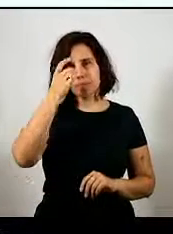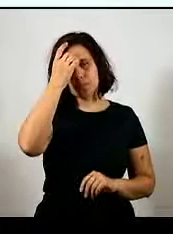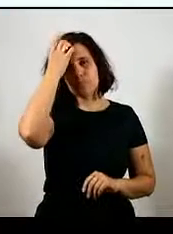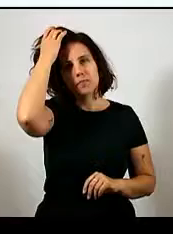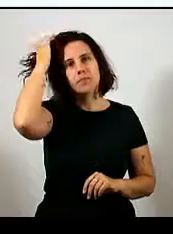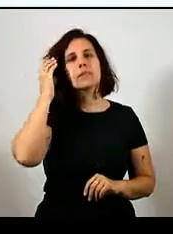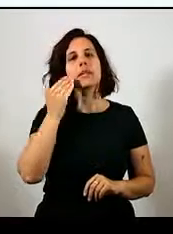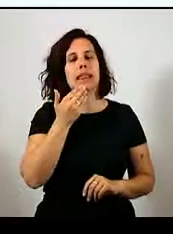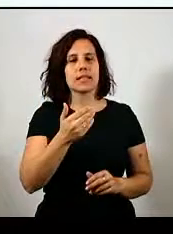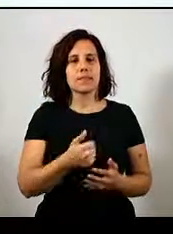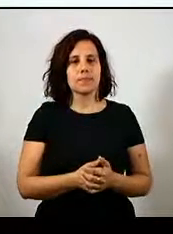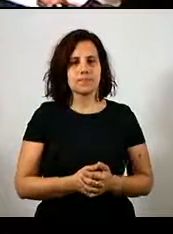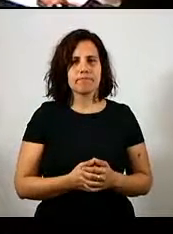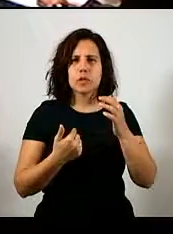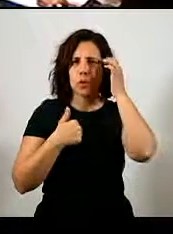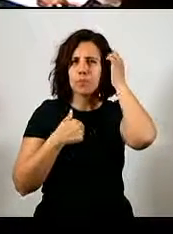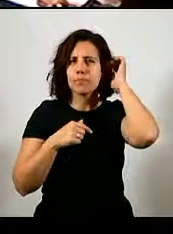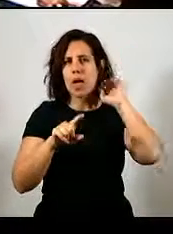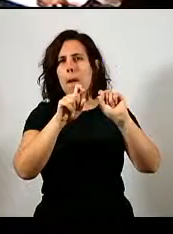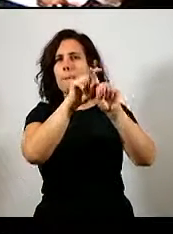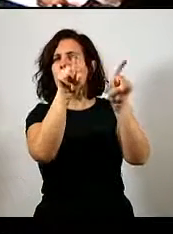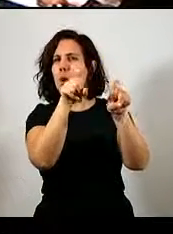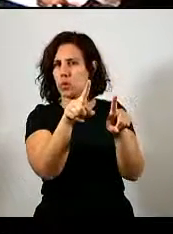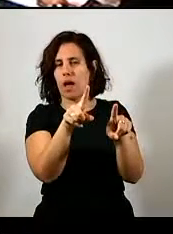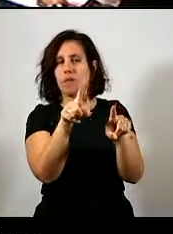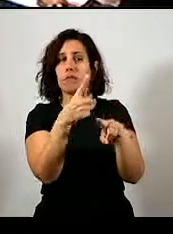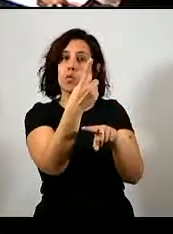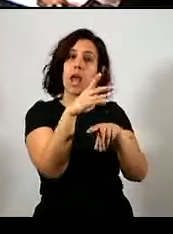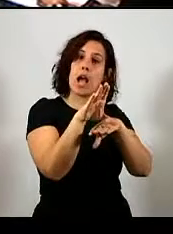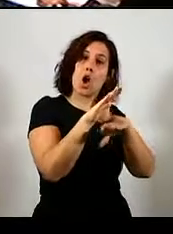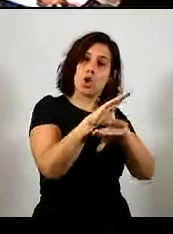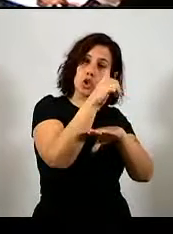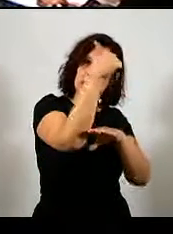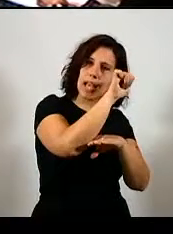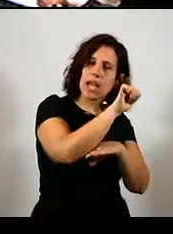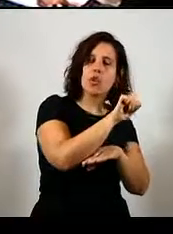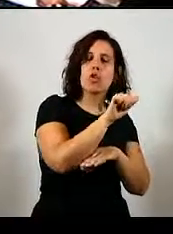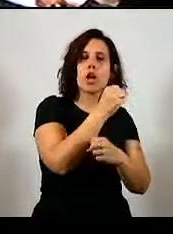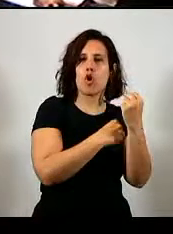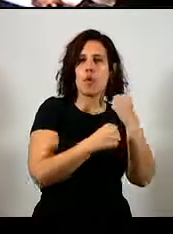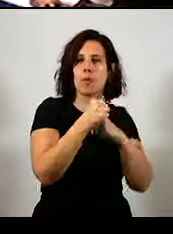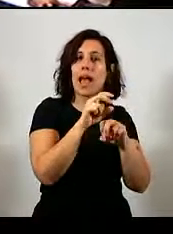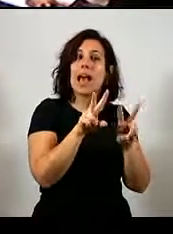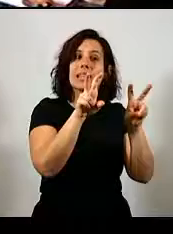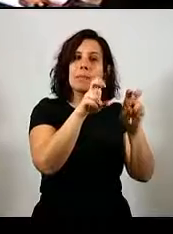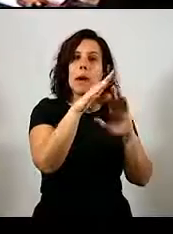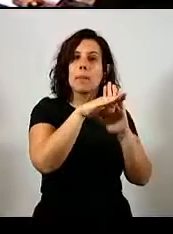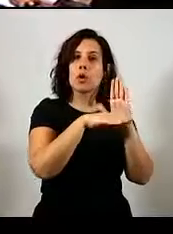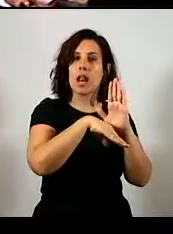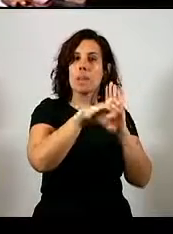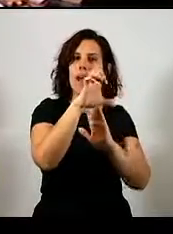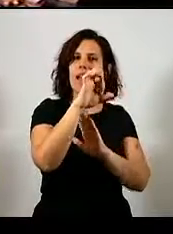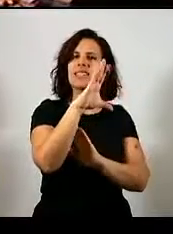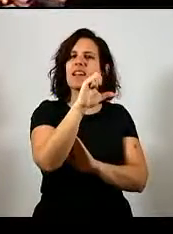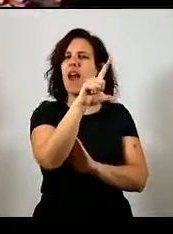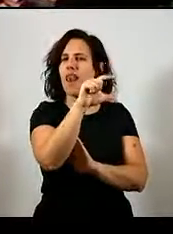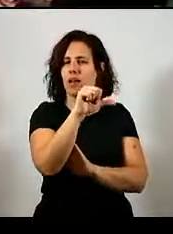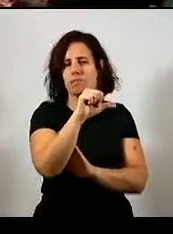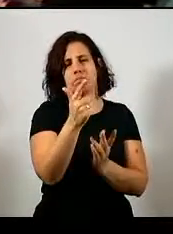Gracias. Sí, yo tenía dos preguntas, una para el consejero de Economía respecto al programa Escala. Quisiera